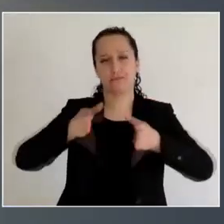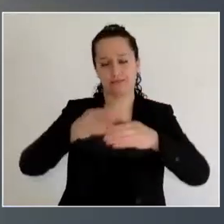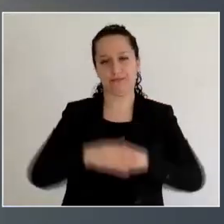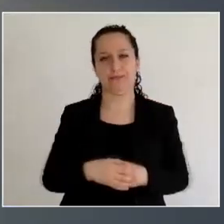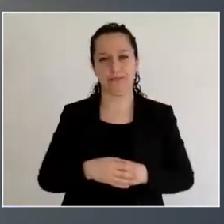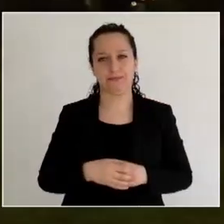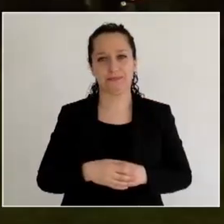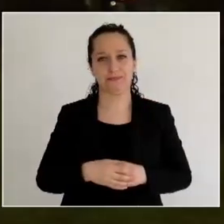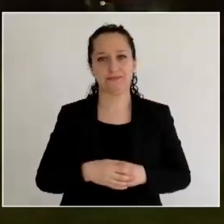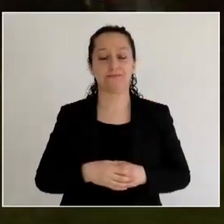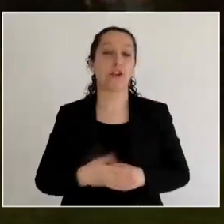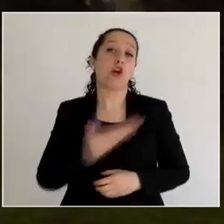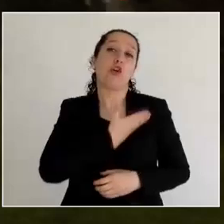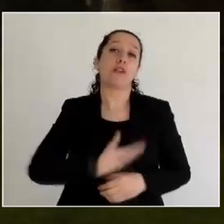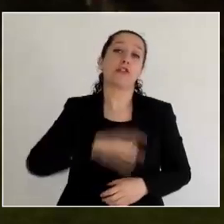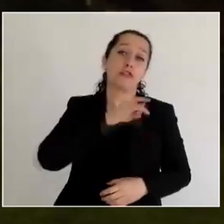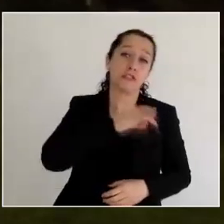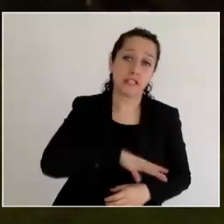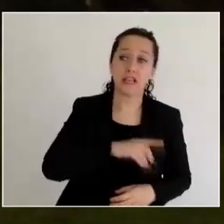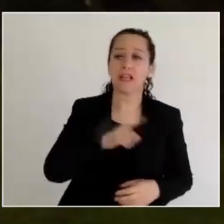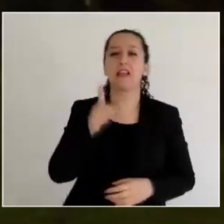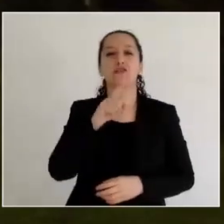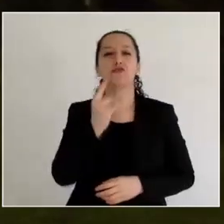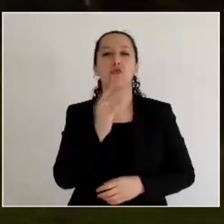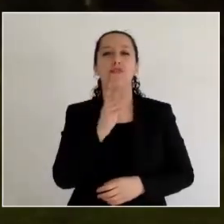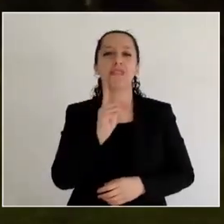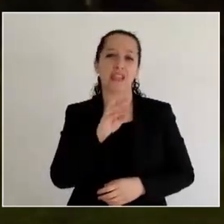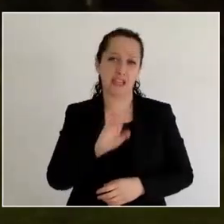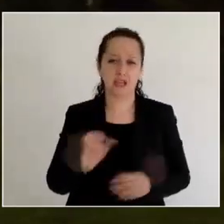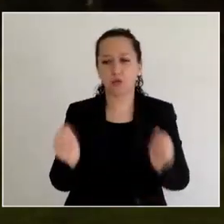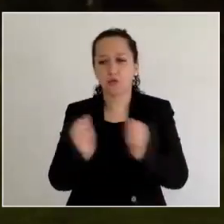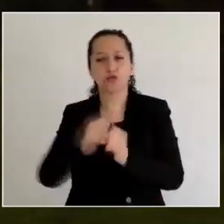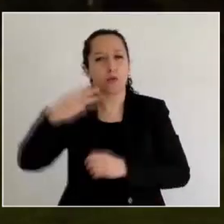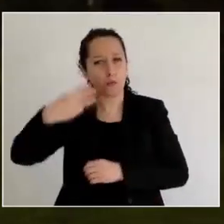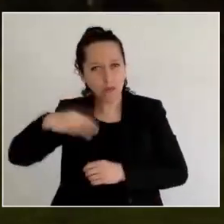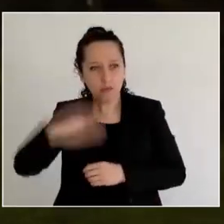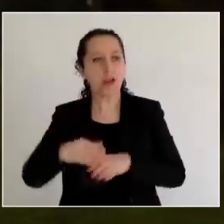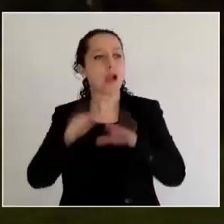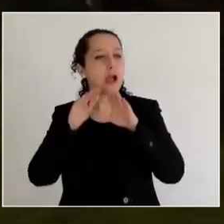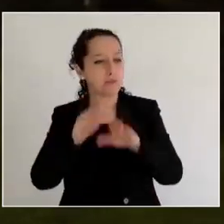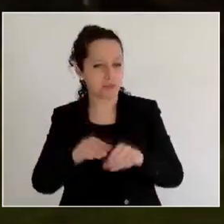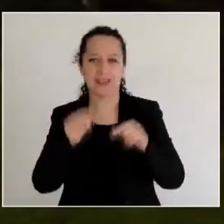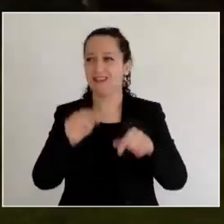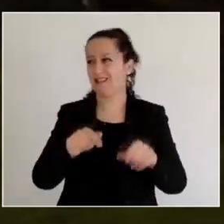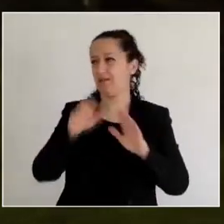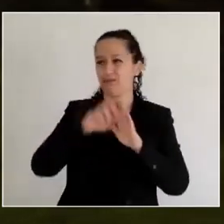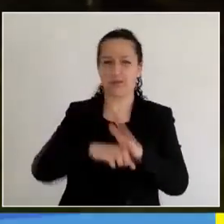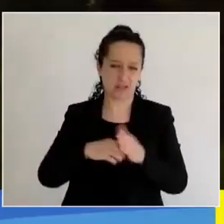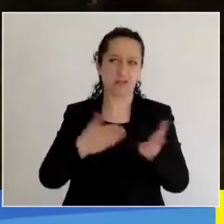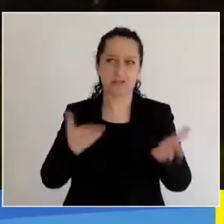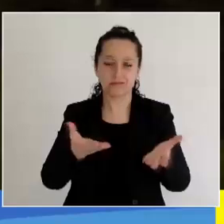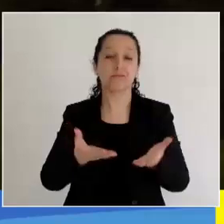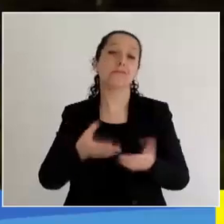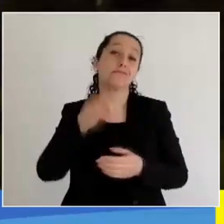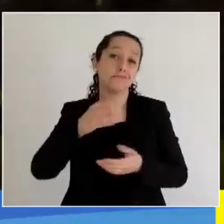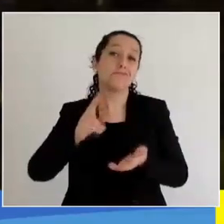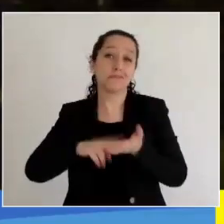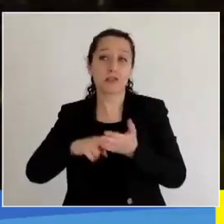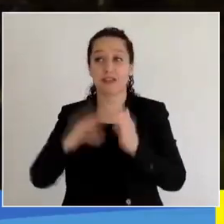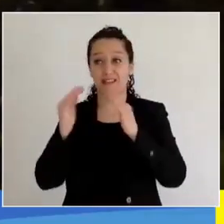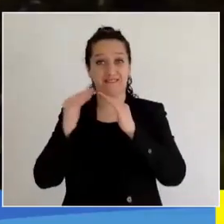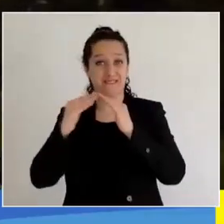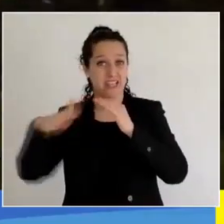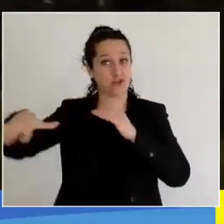a través de la SUBDERE, del municipio, en apoyar la ejecución de estos grandes proyectos para la ciudad, pero también una demanda de los dirigentes y